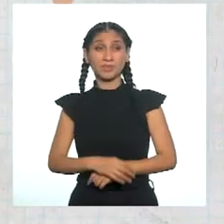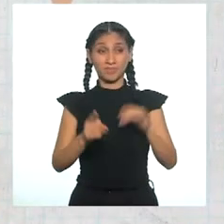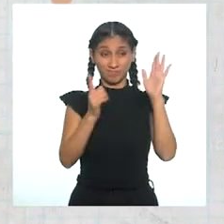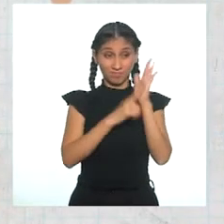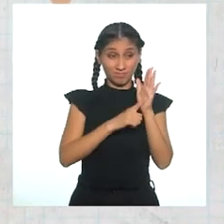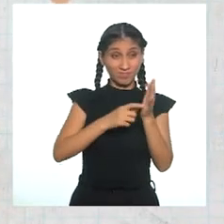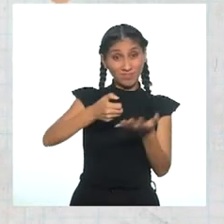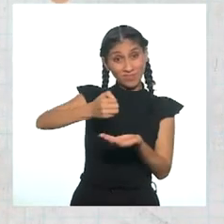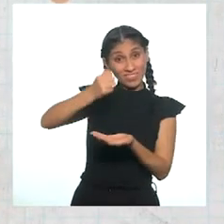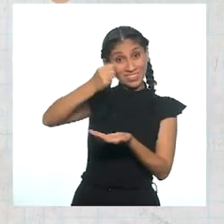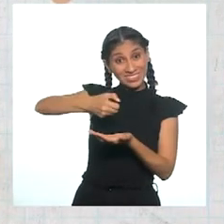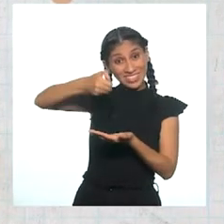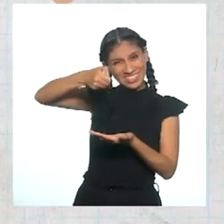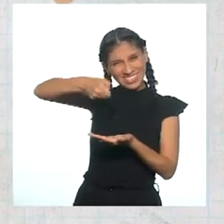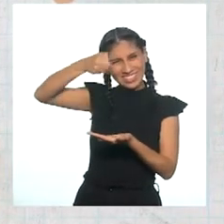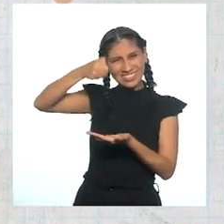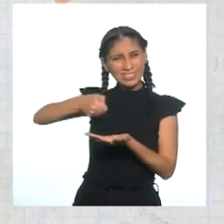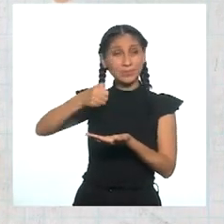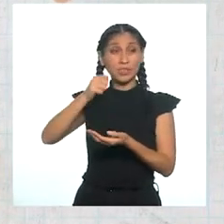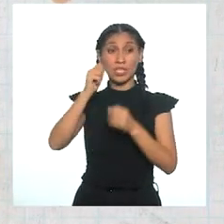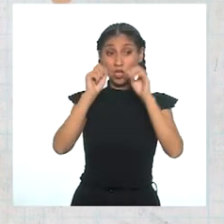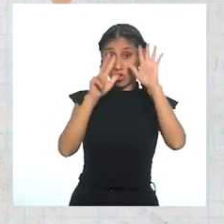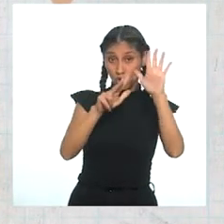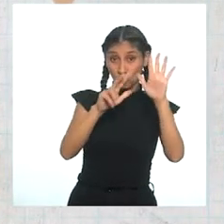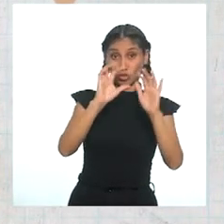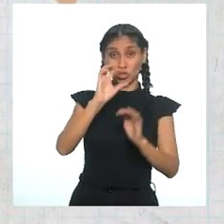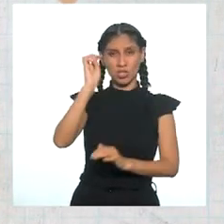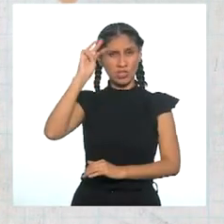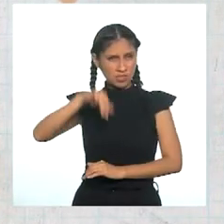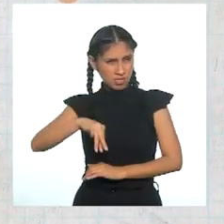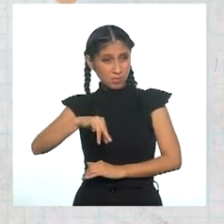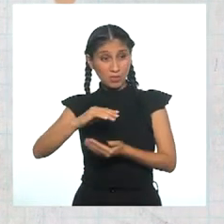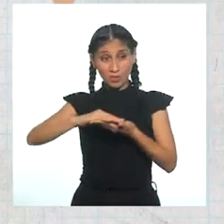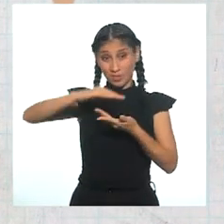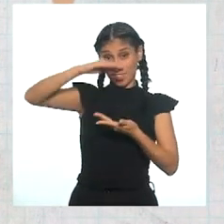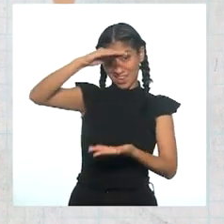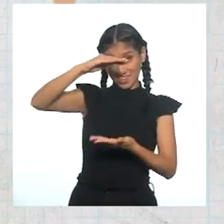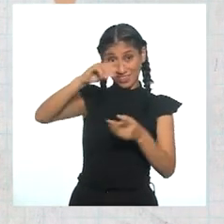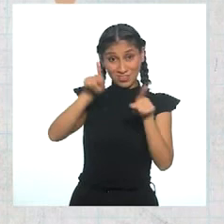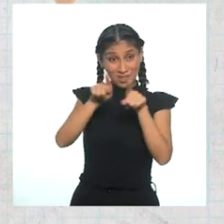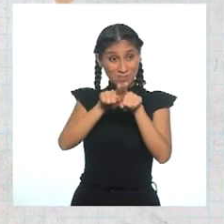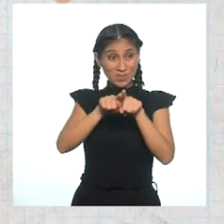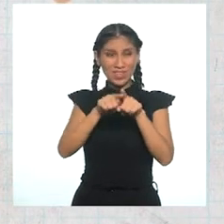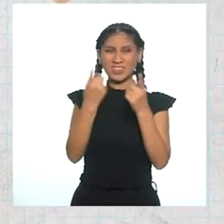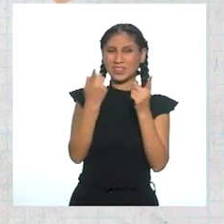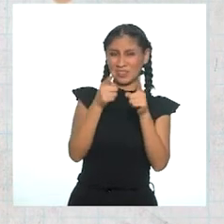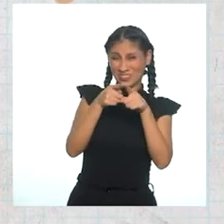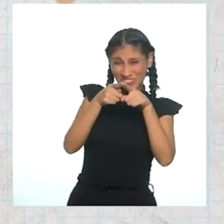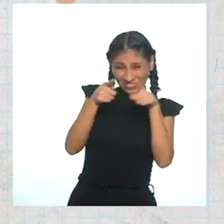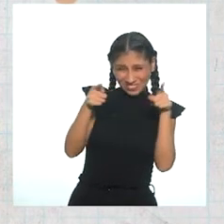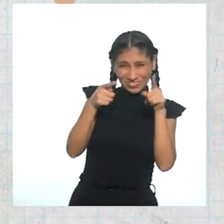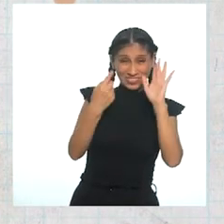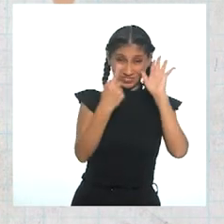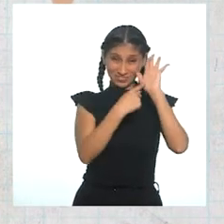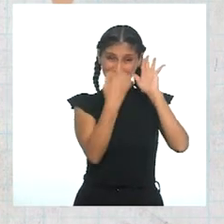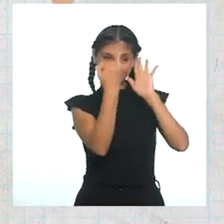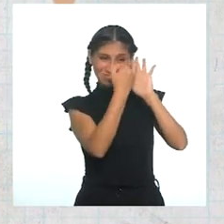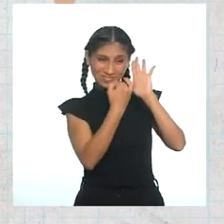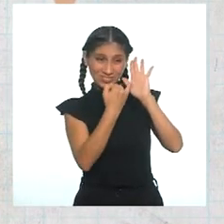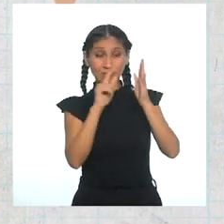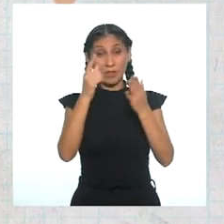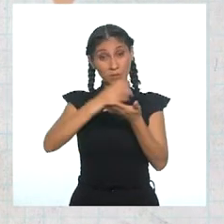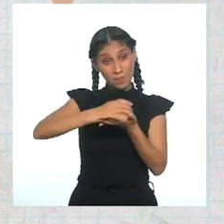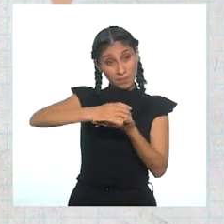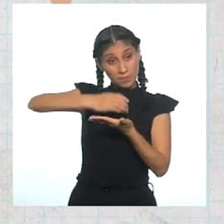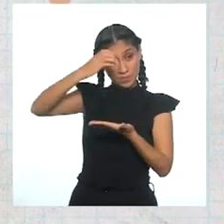de 8 centímetros de diámetro y 9 centímetros de altura. vaso de 6